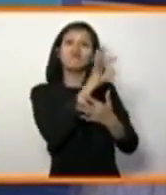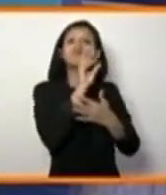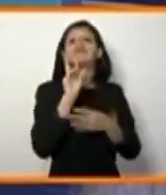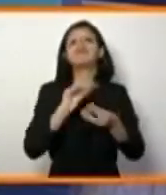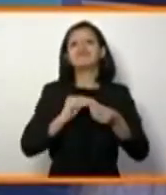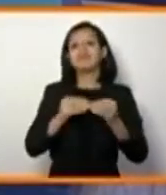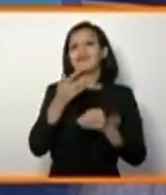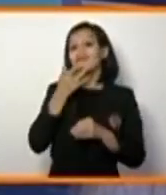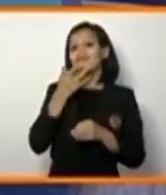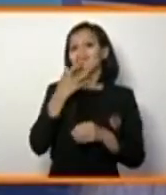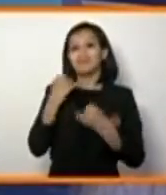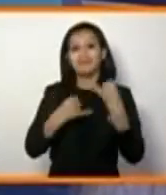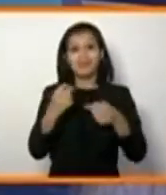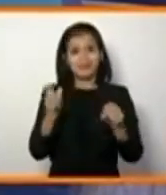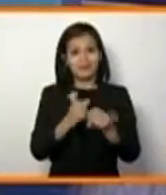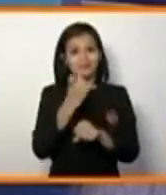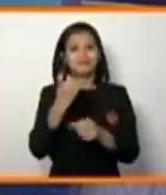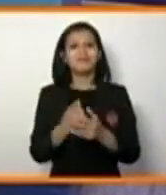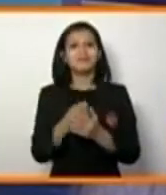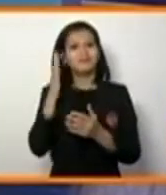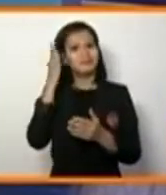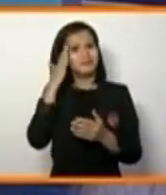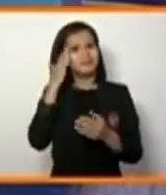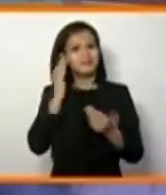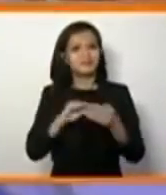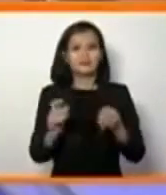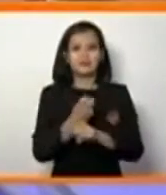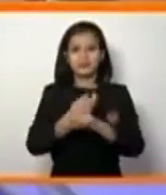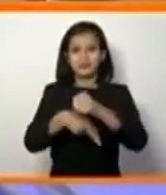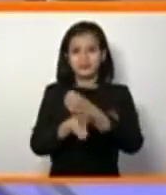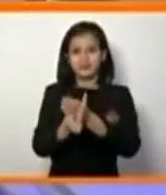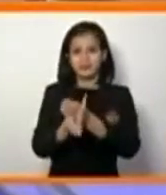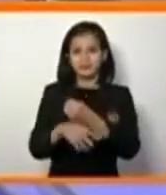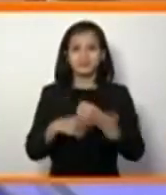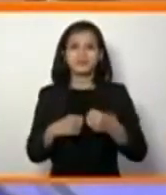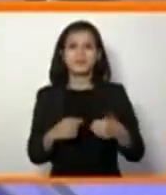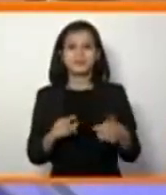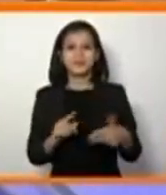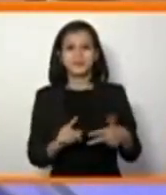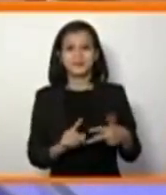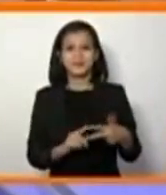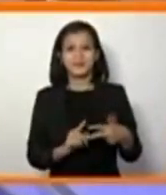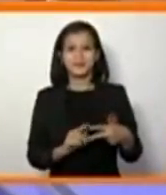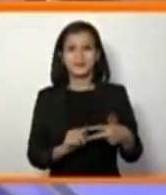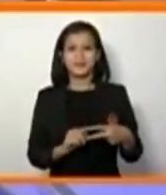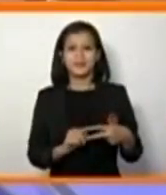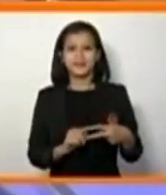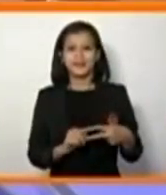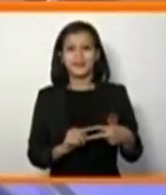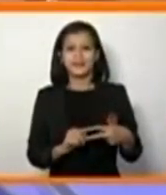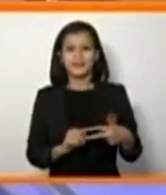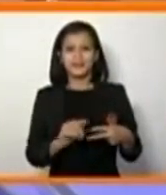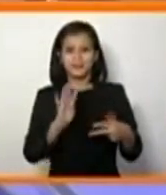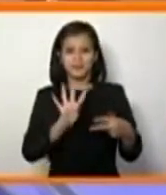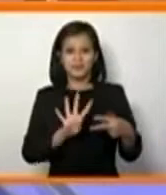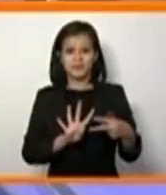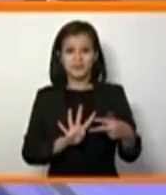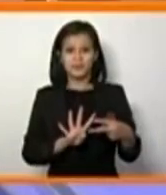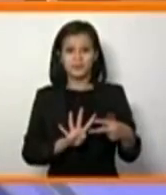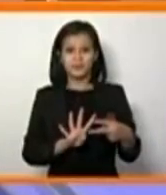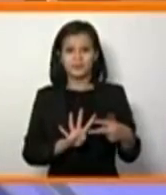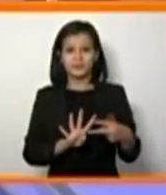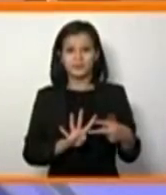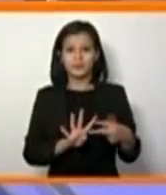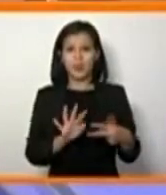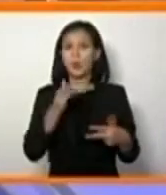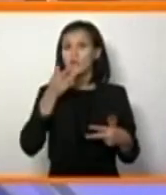catracho. Atentos, primer número ganador, primer dígito, mucha suerte, y este es el 4. Segundo